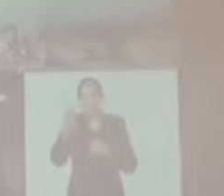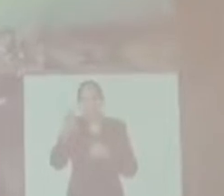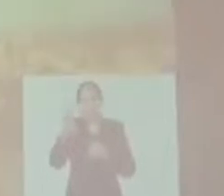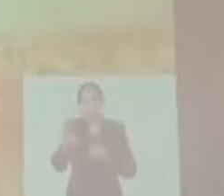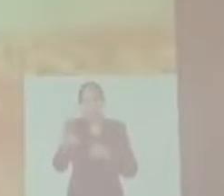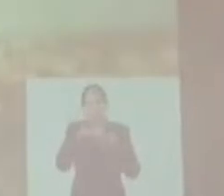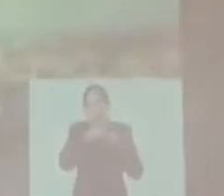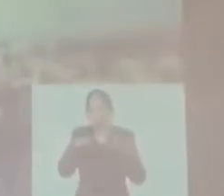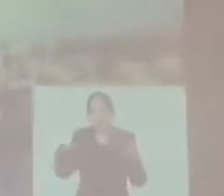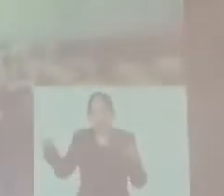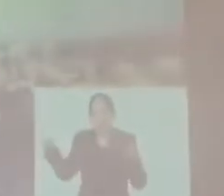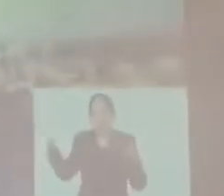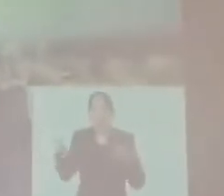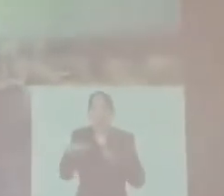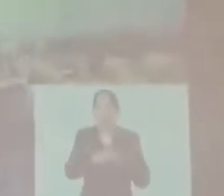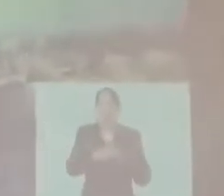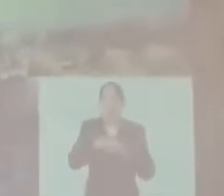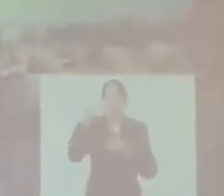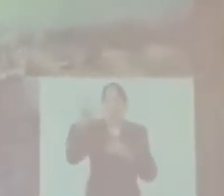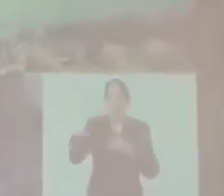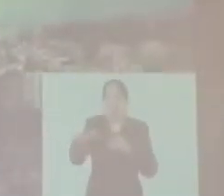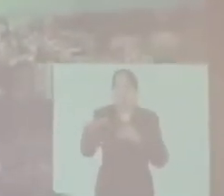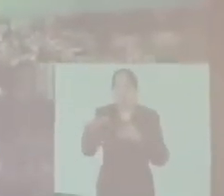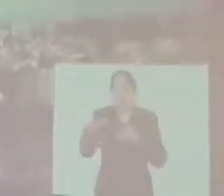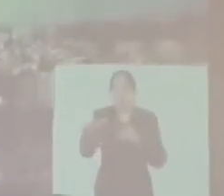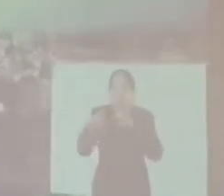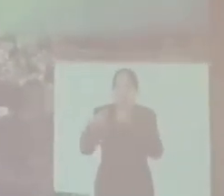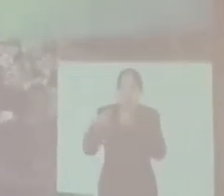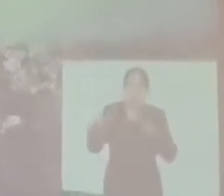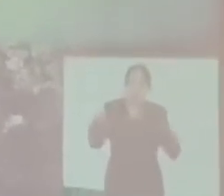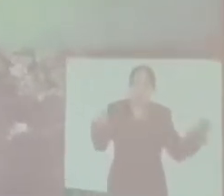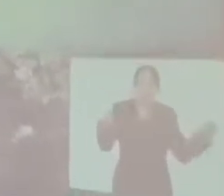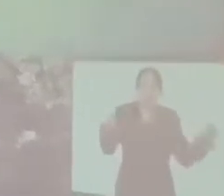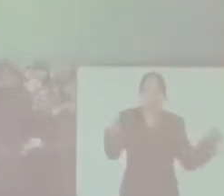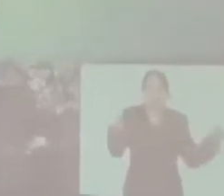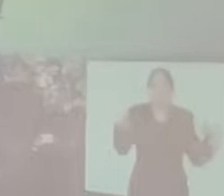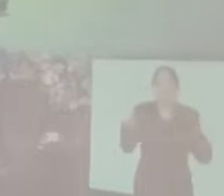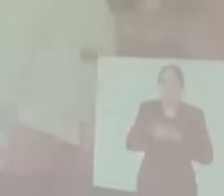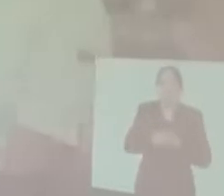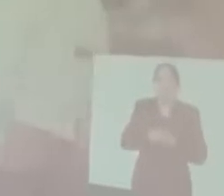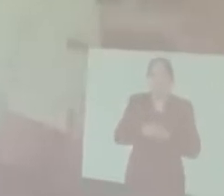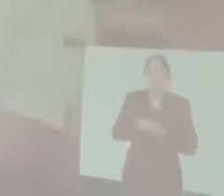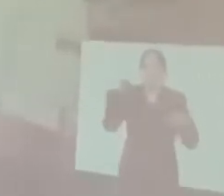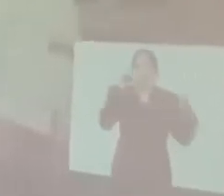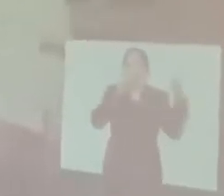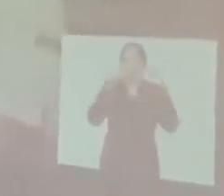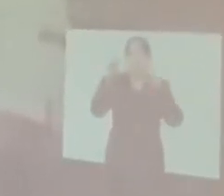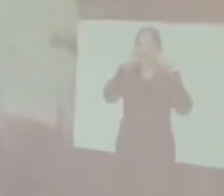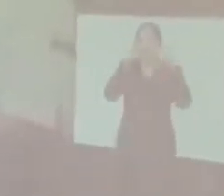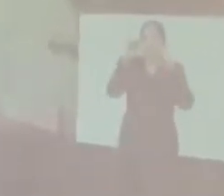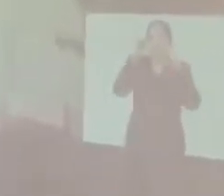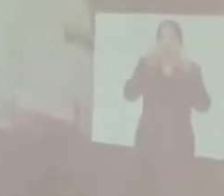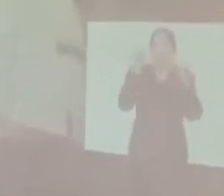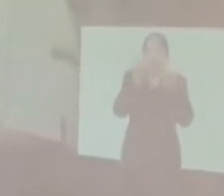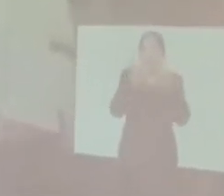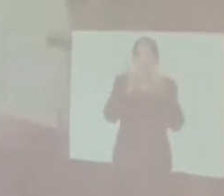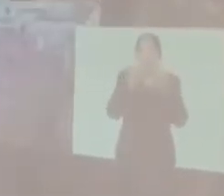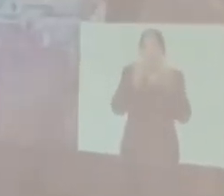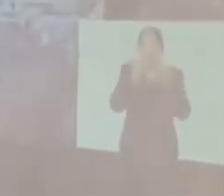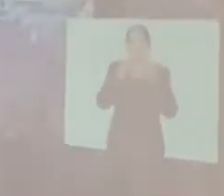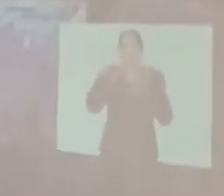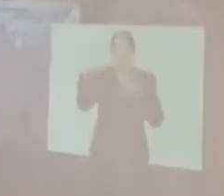2 de 10.6 kilómetros de la Sierra de Santa Catarina, Constitución del 17. Después de 14